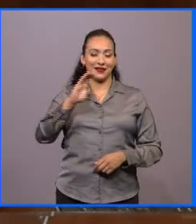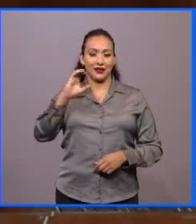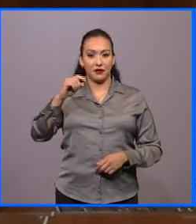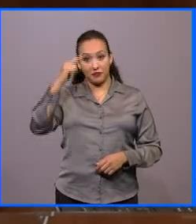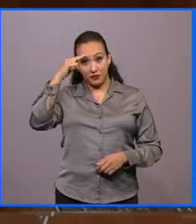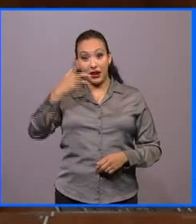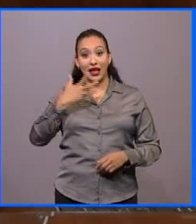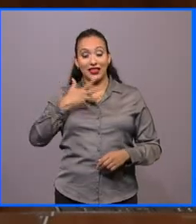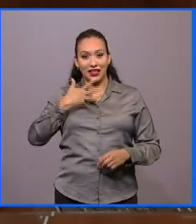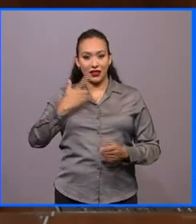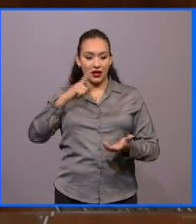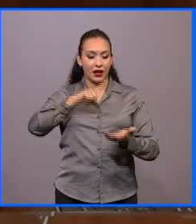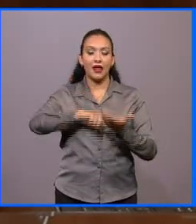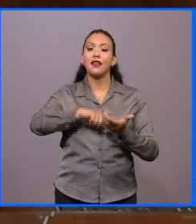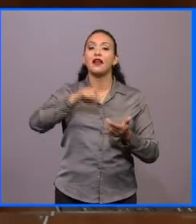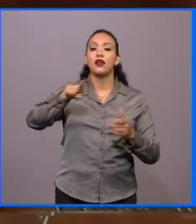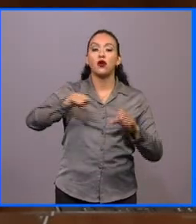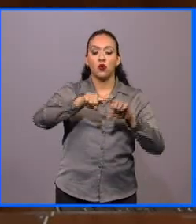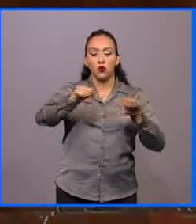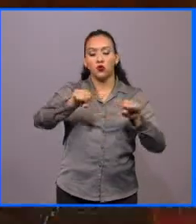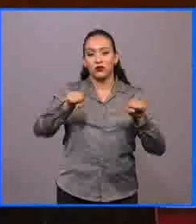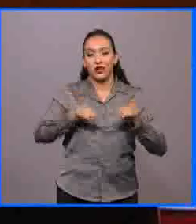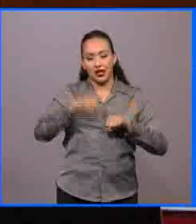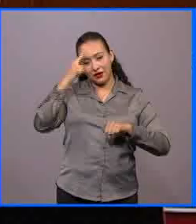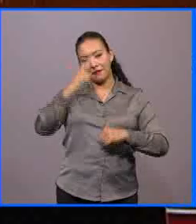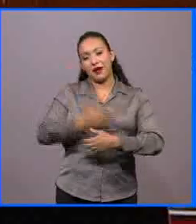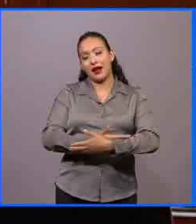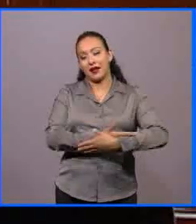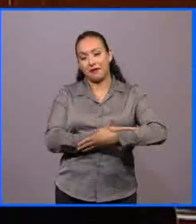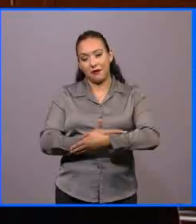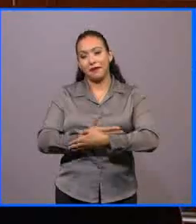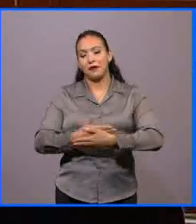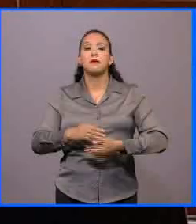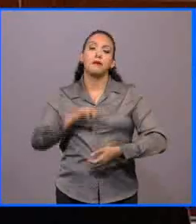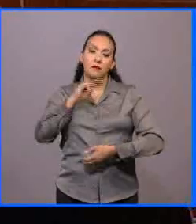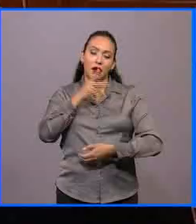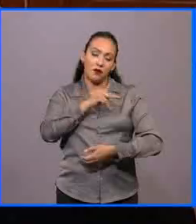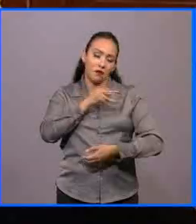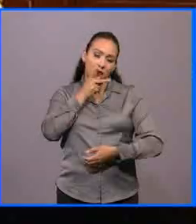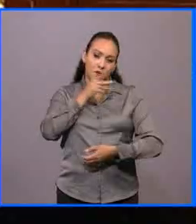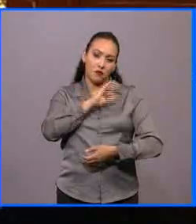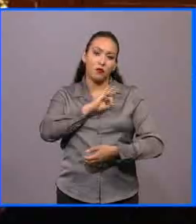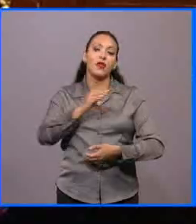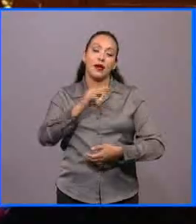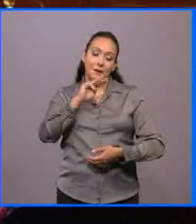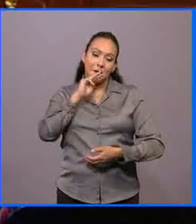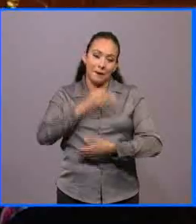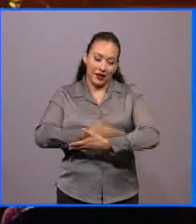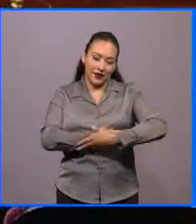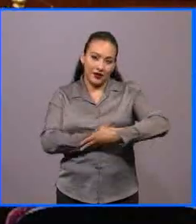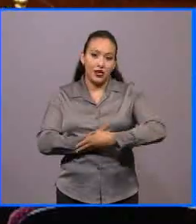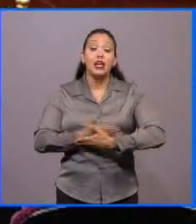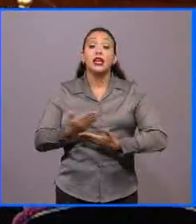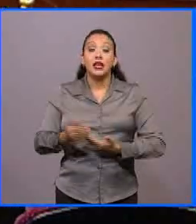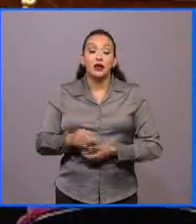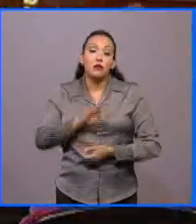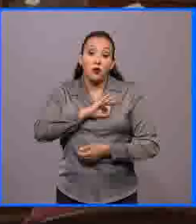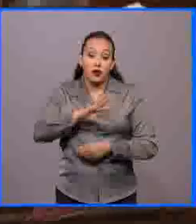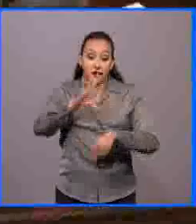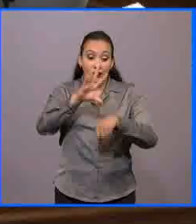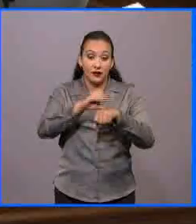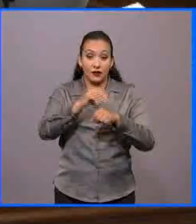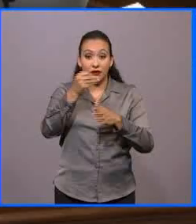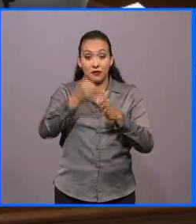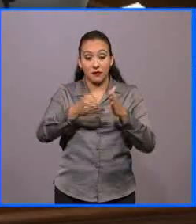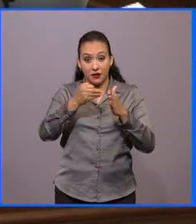contar con salas de lactancia, ni reconoce la posibilidad de que las trabajadoras en periodo de lactancia decidan tomar reposos